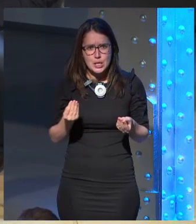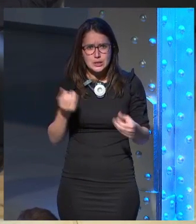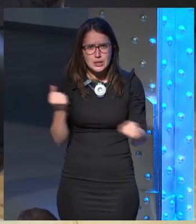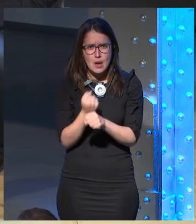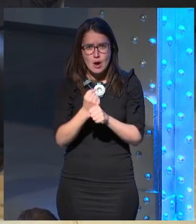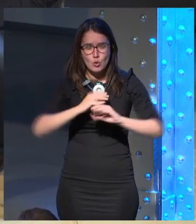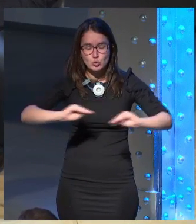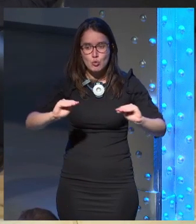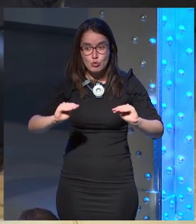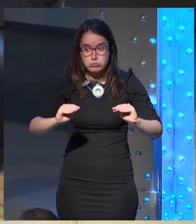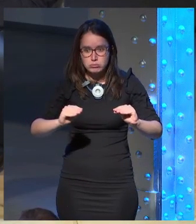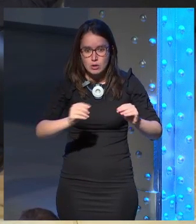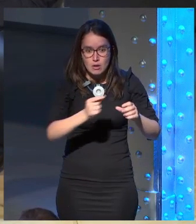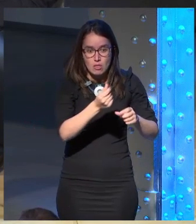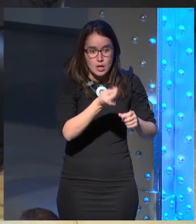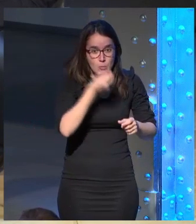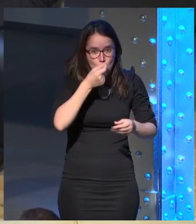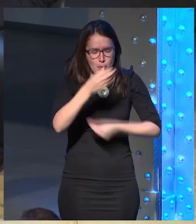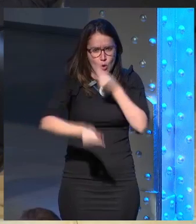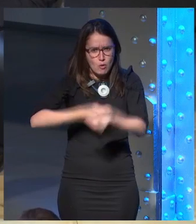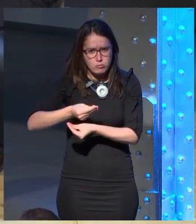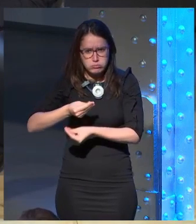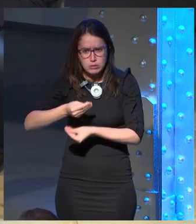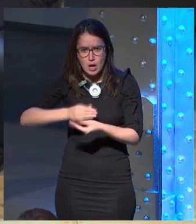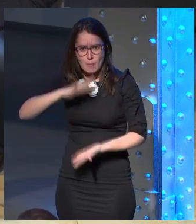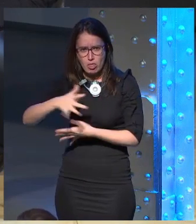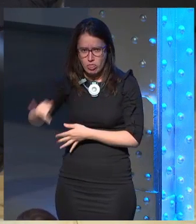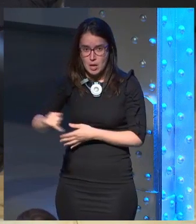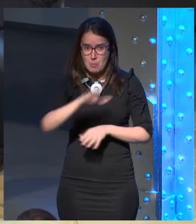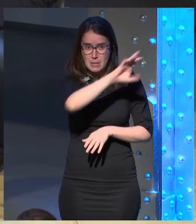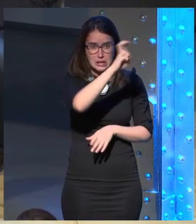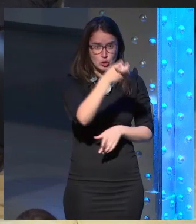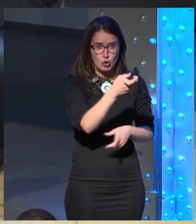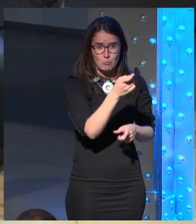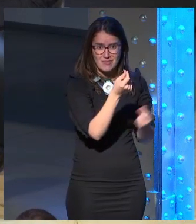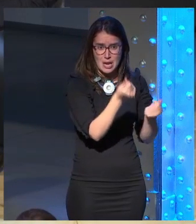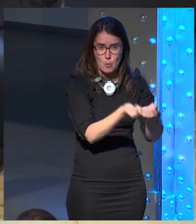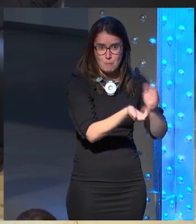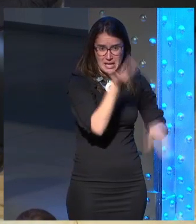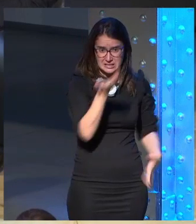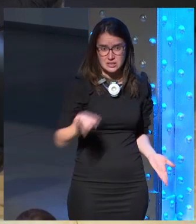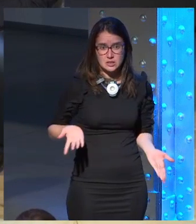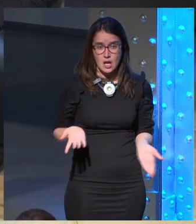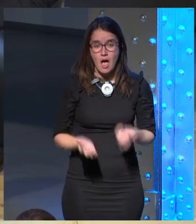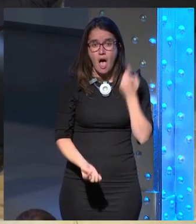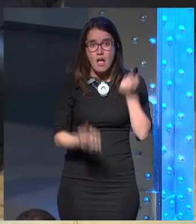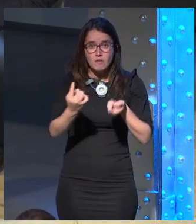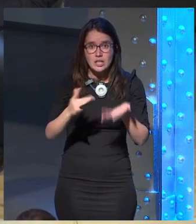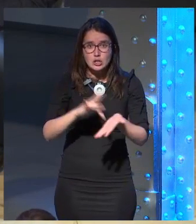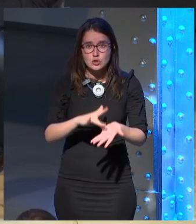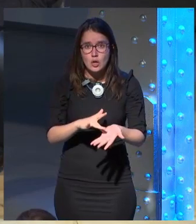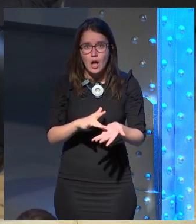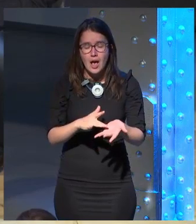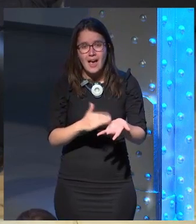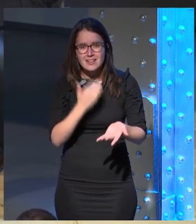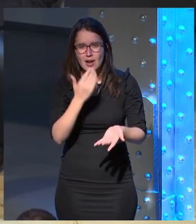su trabajo con muchos menos medios que otros trabajos, que otros países. A veces hay hasta notas